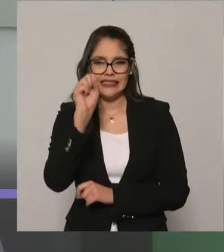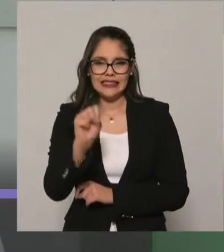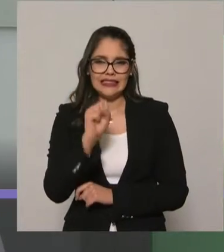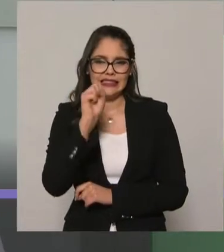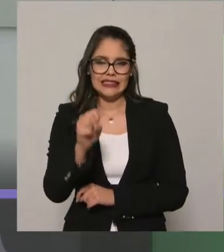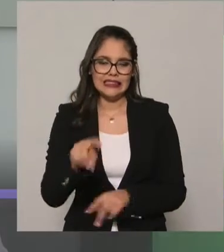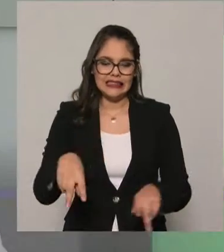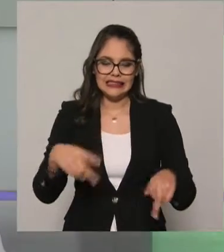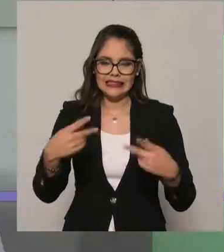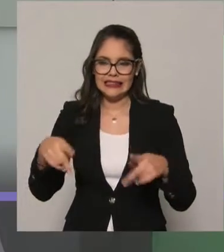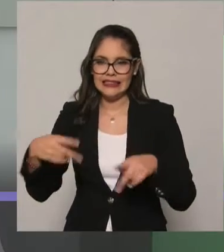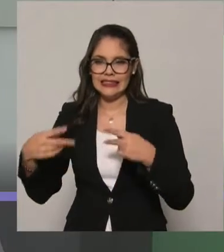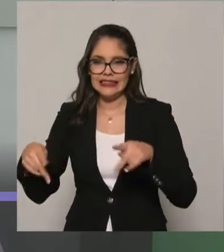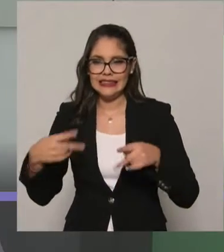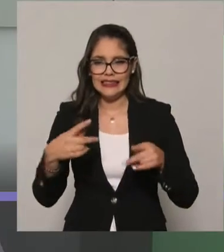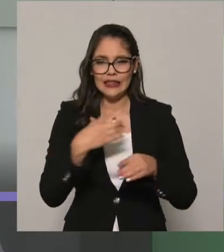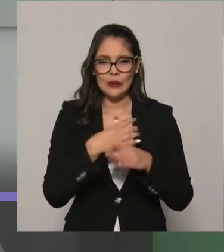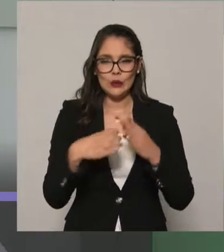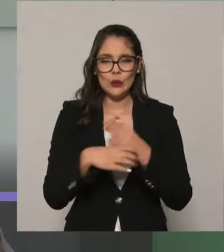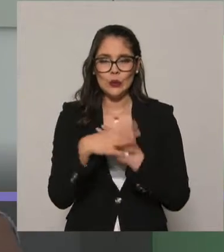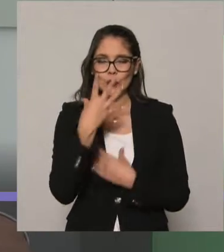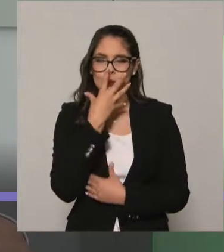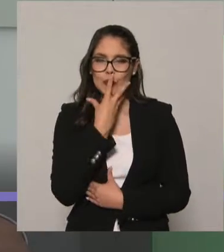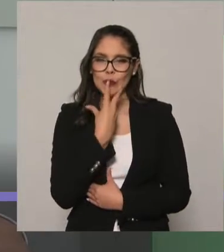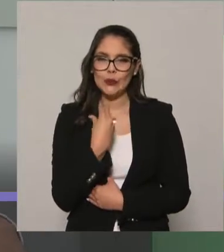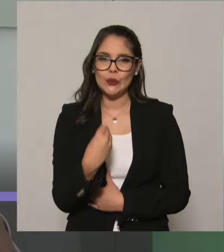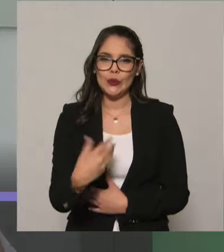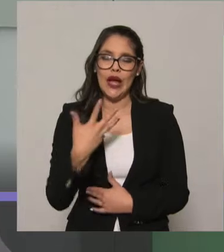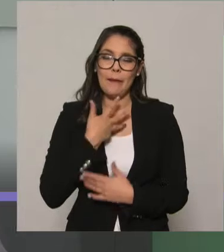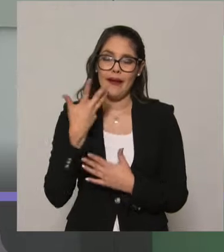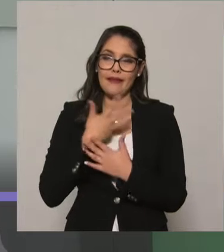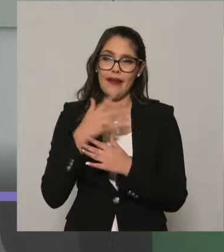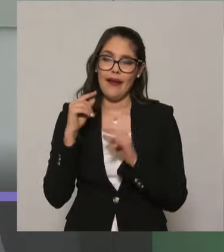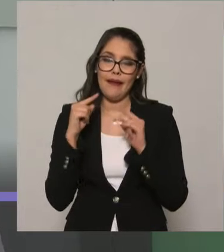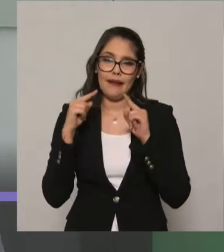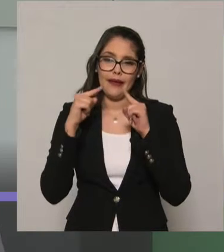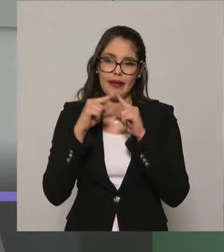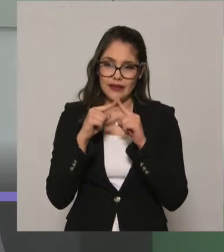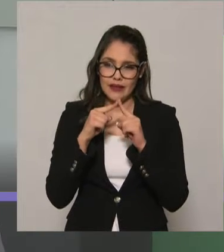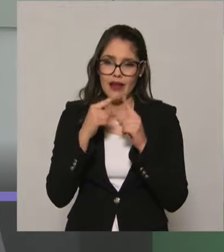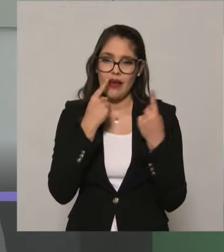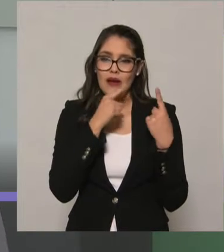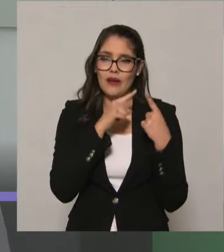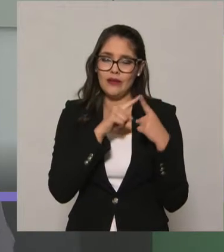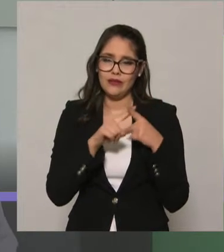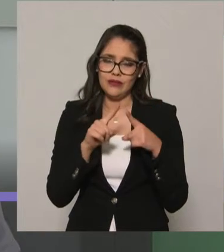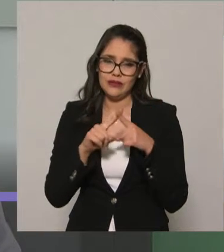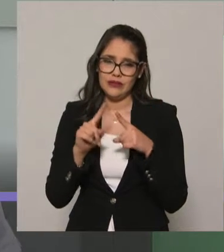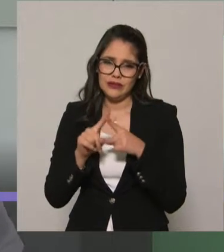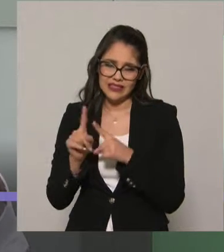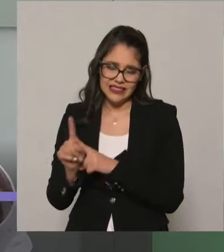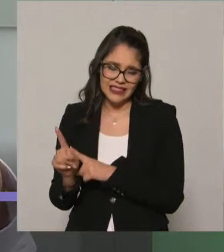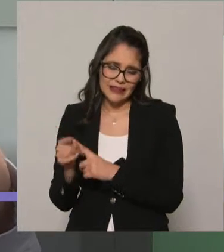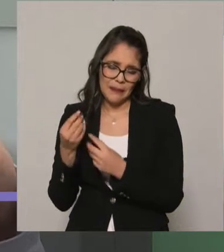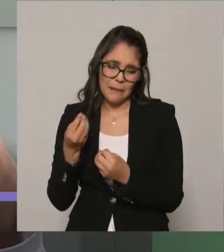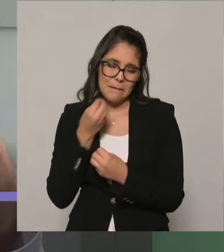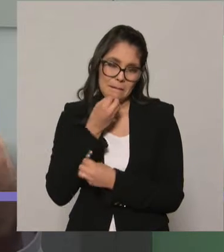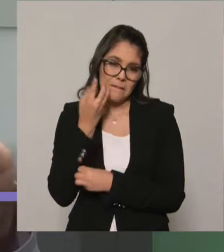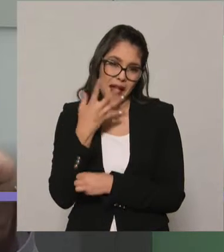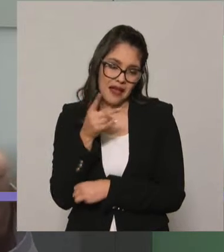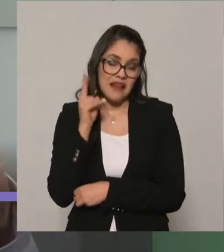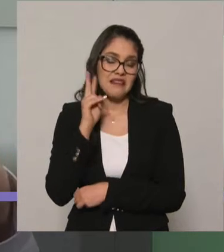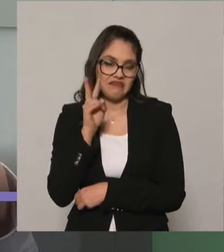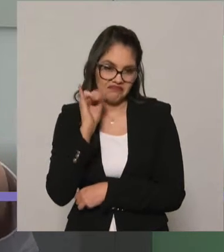del Sábado. Es una plaza maravillosa, con la iglesia, con todo un charme, digamos, que vale la